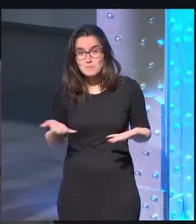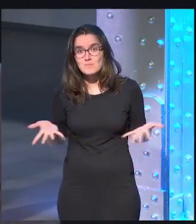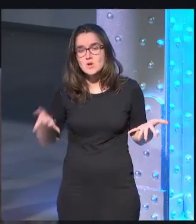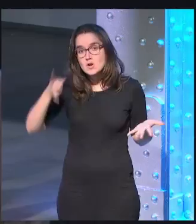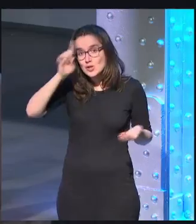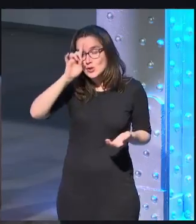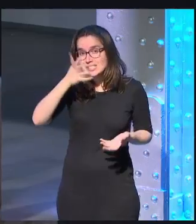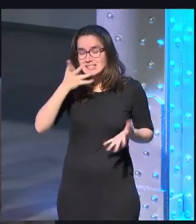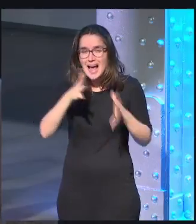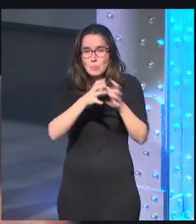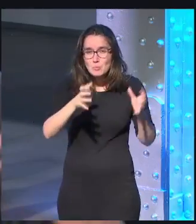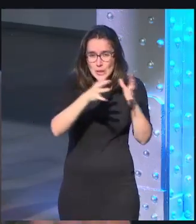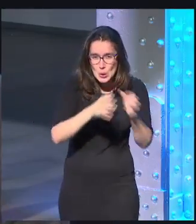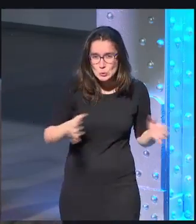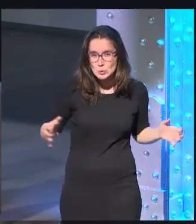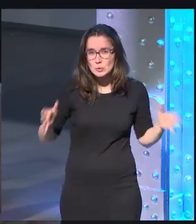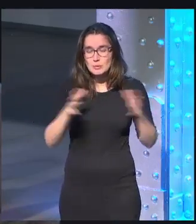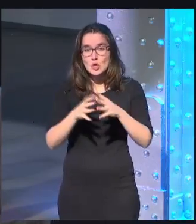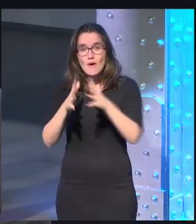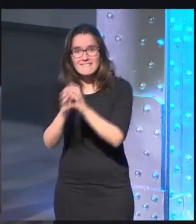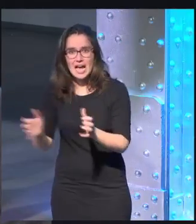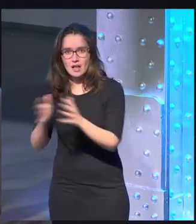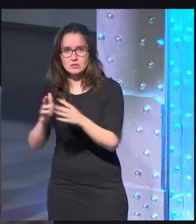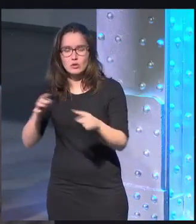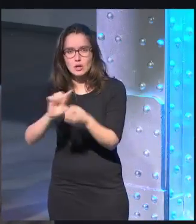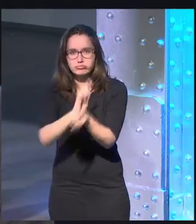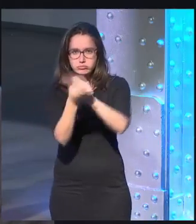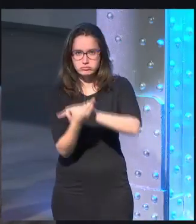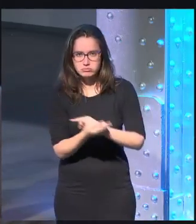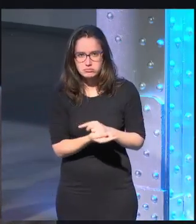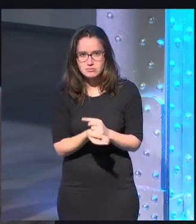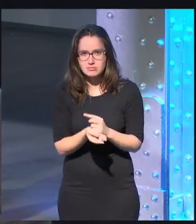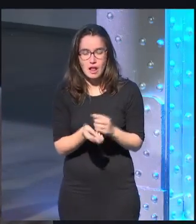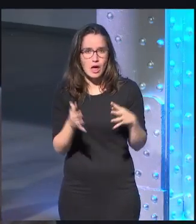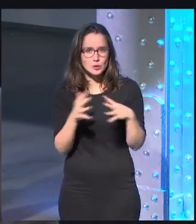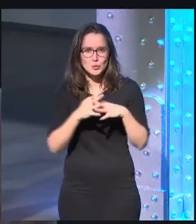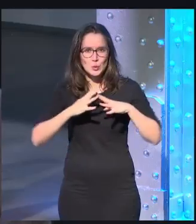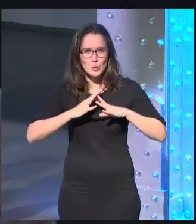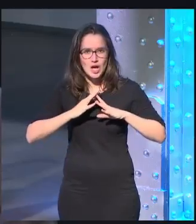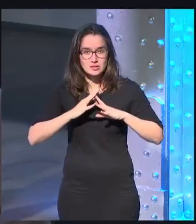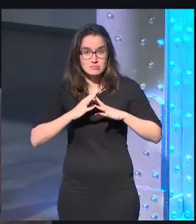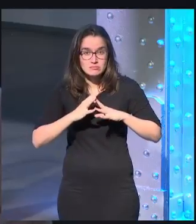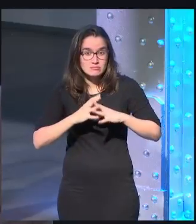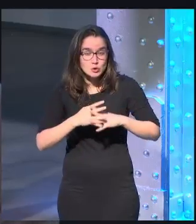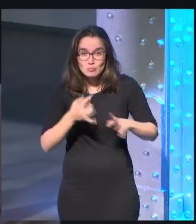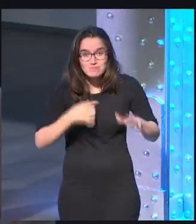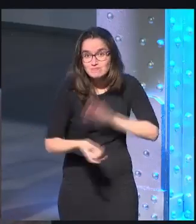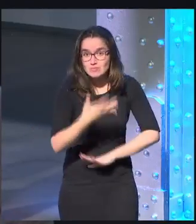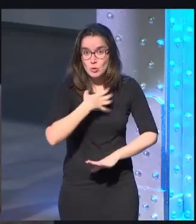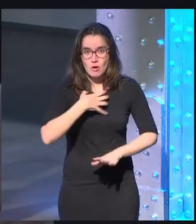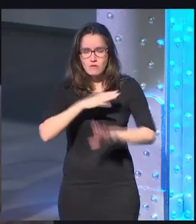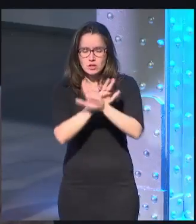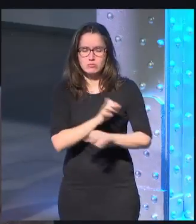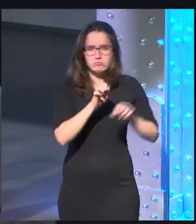no sé si era ambición, yo creo que más ambición es esas ganas de cambiar las cosas, ¿no? Que en esas estructuras no podía crearlas y me hizo